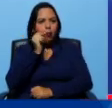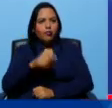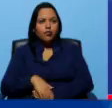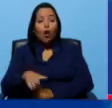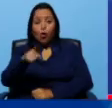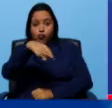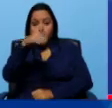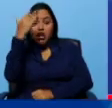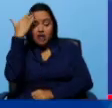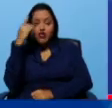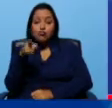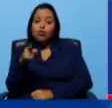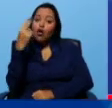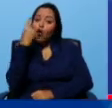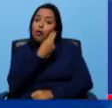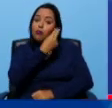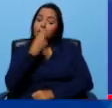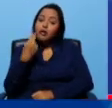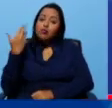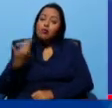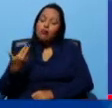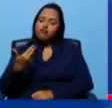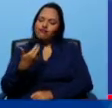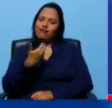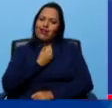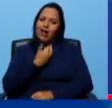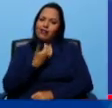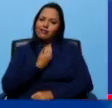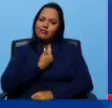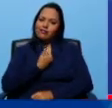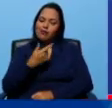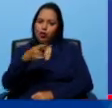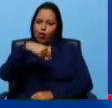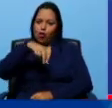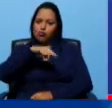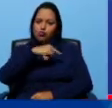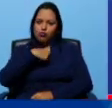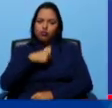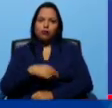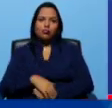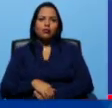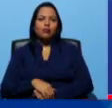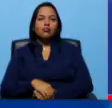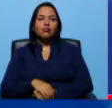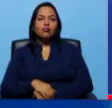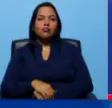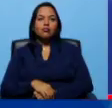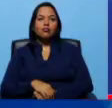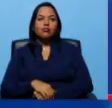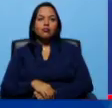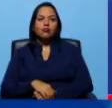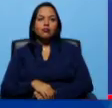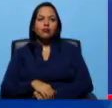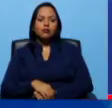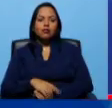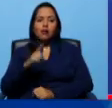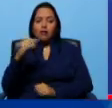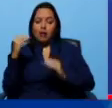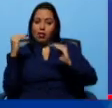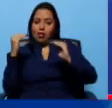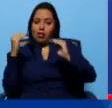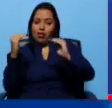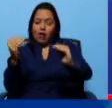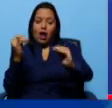ustedes saben que ese es un compromiso vital para mí y para nosotros. Y de manera paralela,